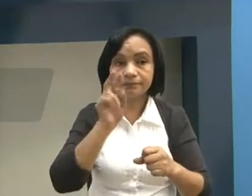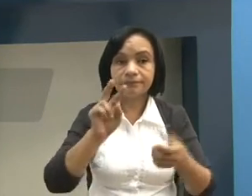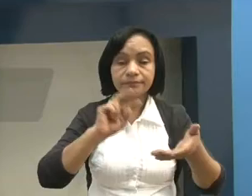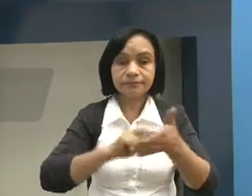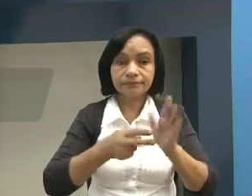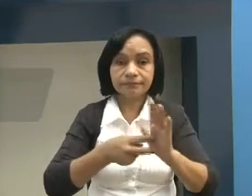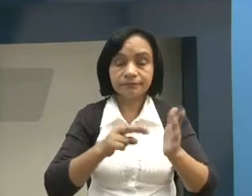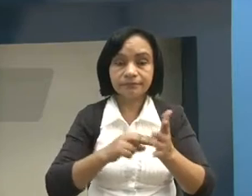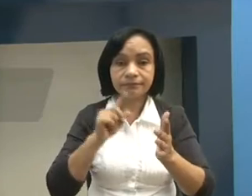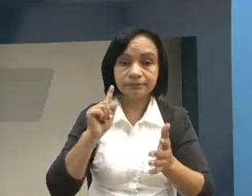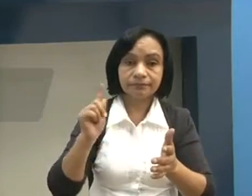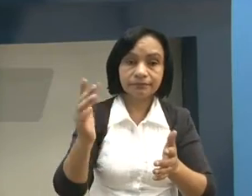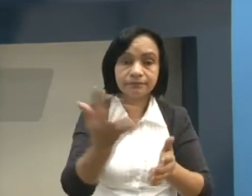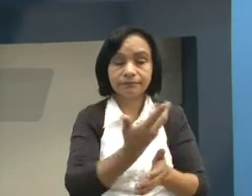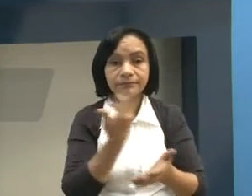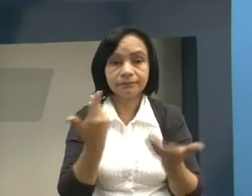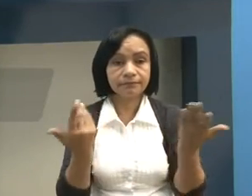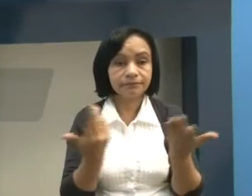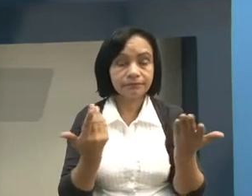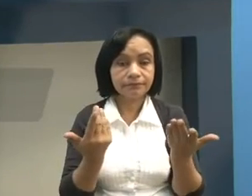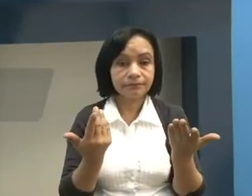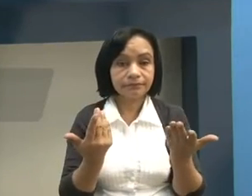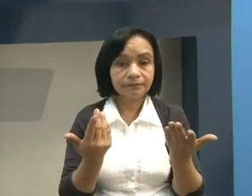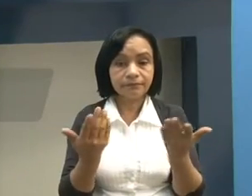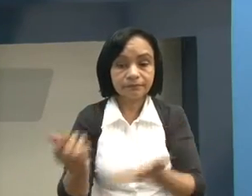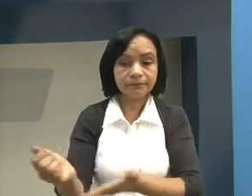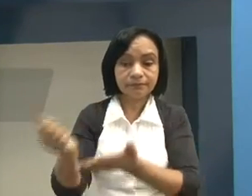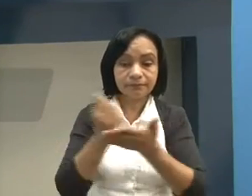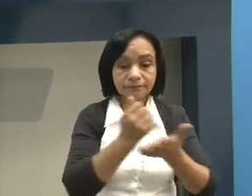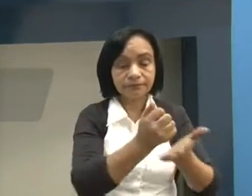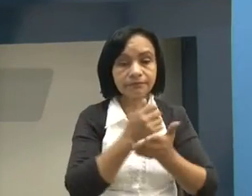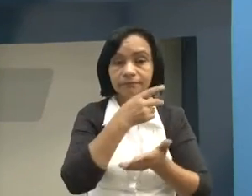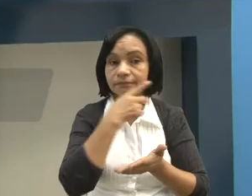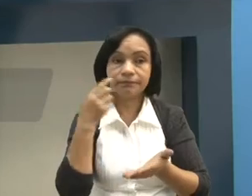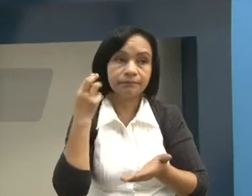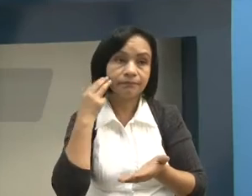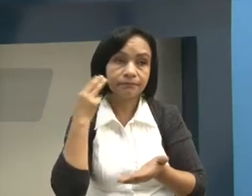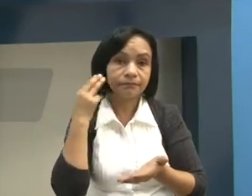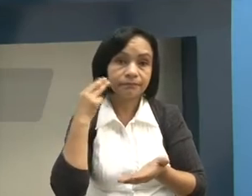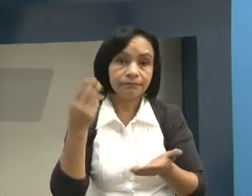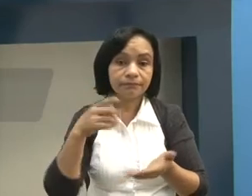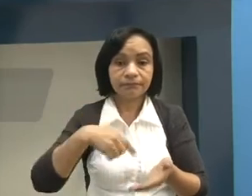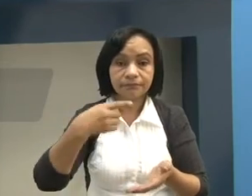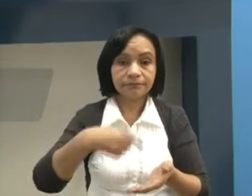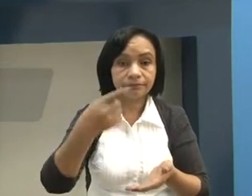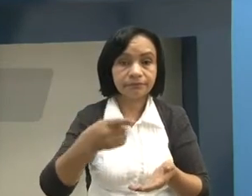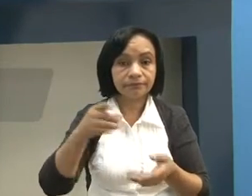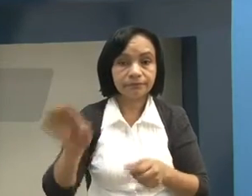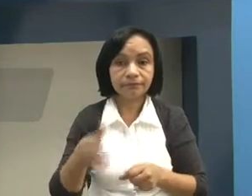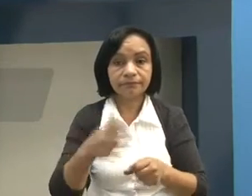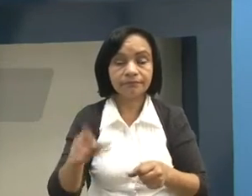significa para nosotros, si no fuese con el aporte de los padres y madres de familia, estar diario